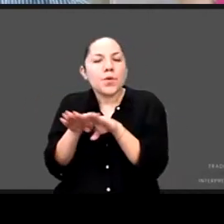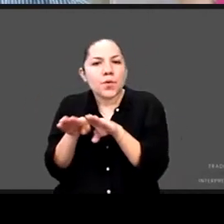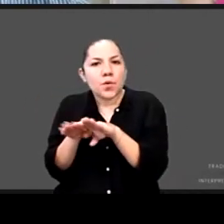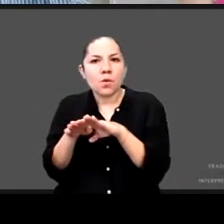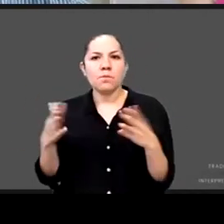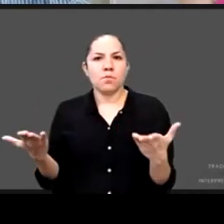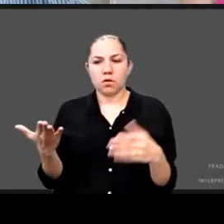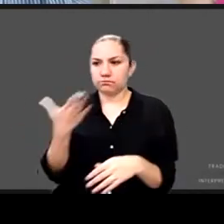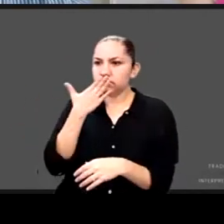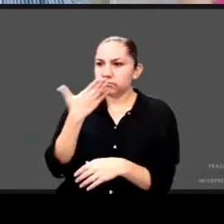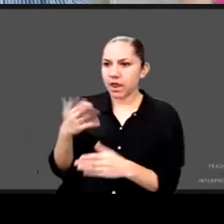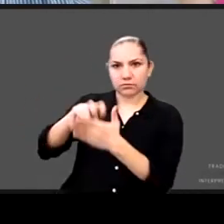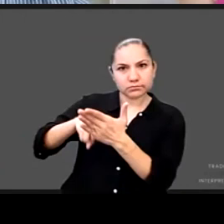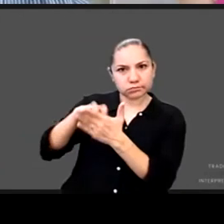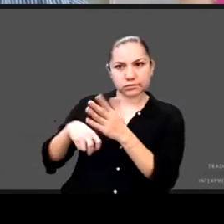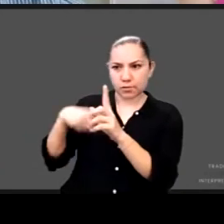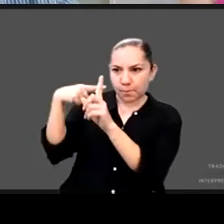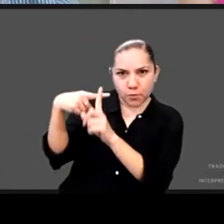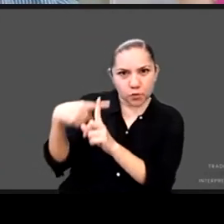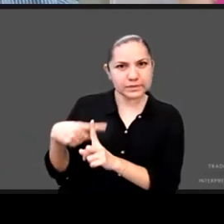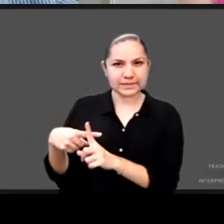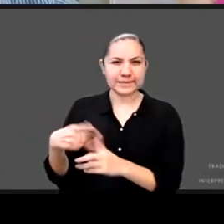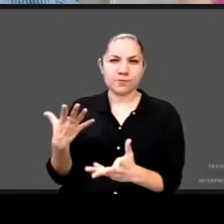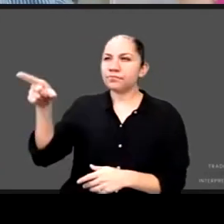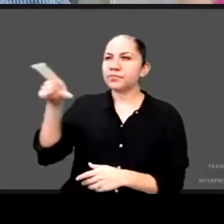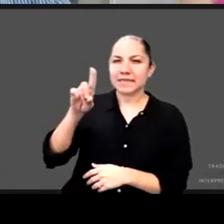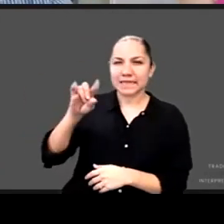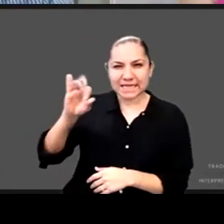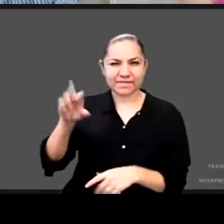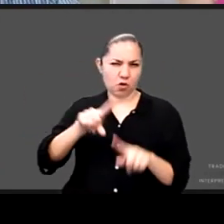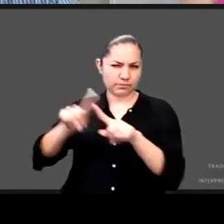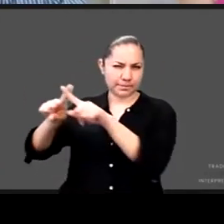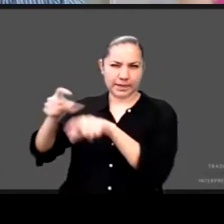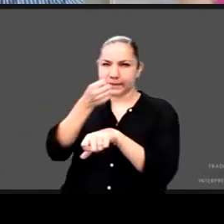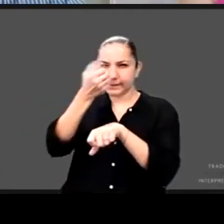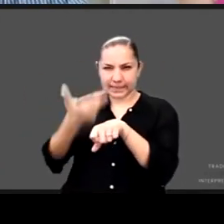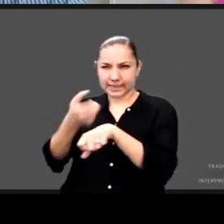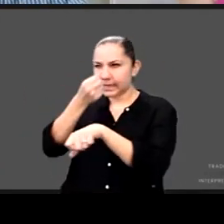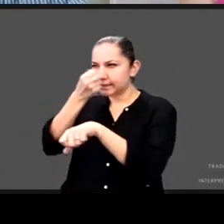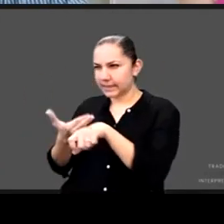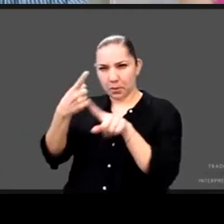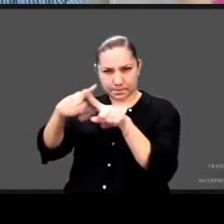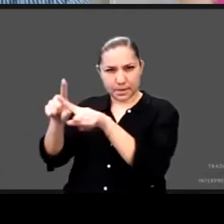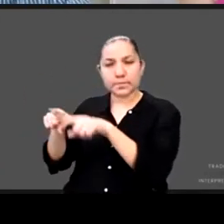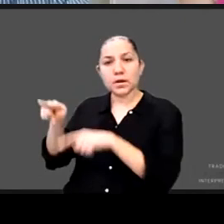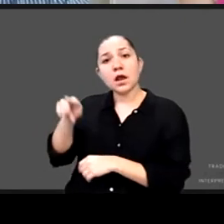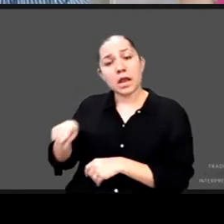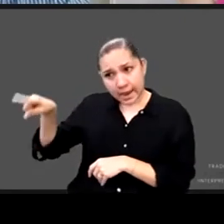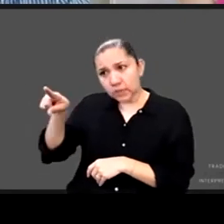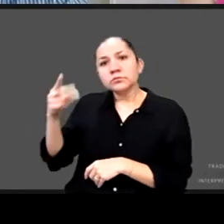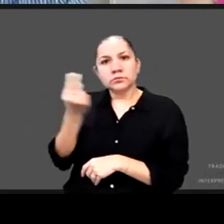lo que era la Secretaría de Bienestar y otras dependencias tienen mucho que realizar en términos de fortalecimiento